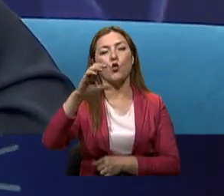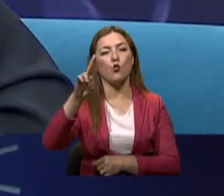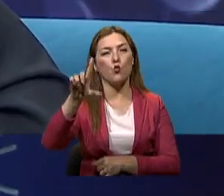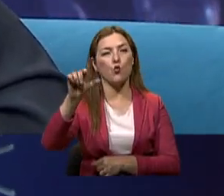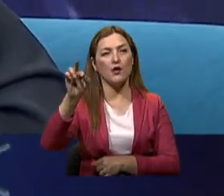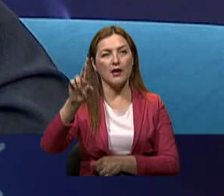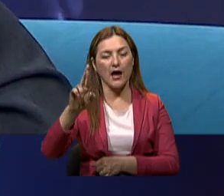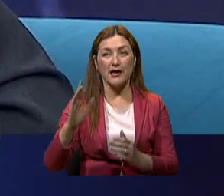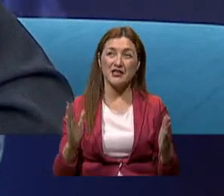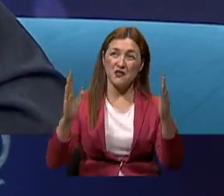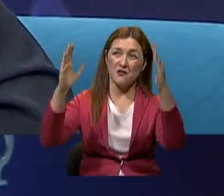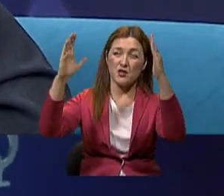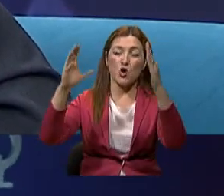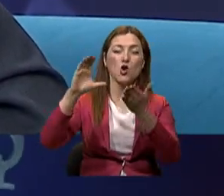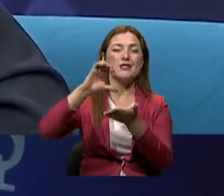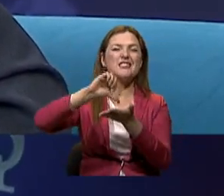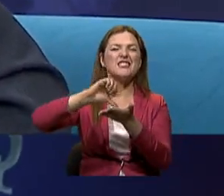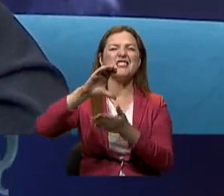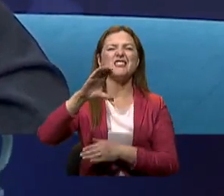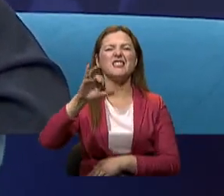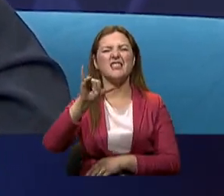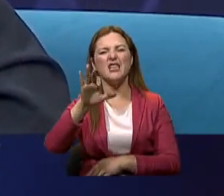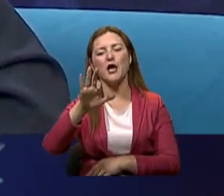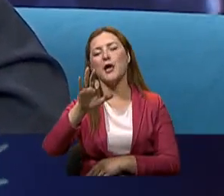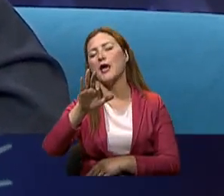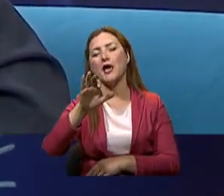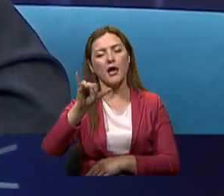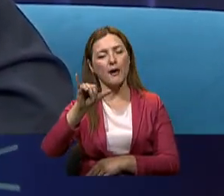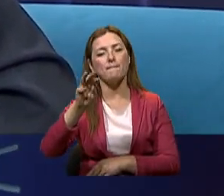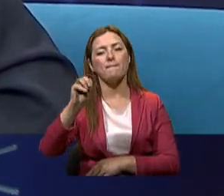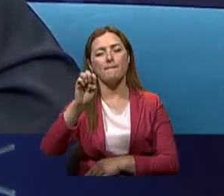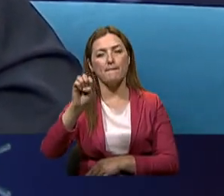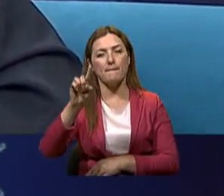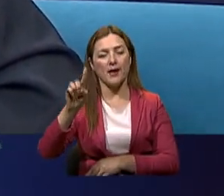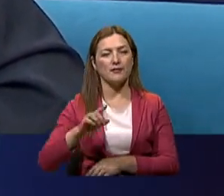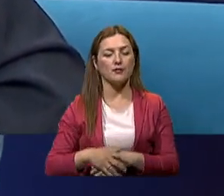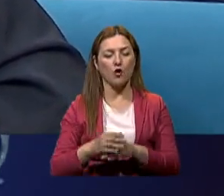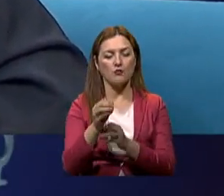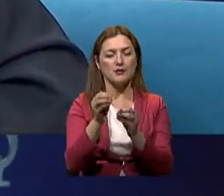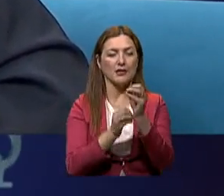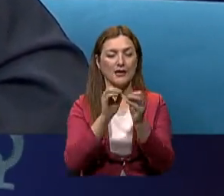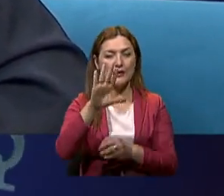el piso 5, oficina 511. El número de teléfono es el